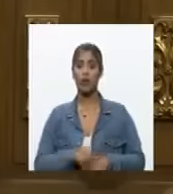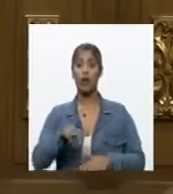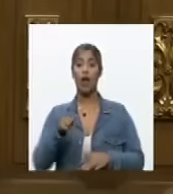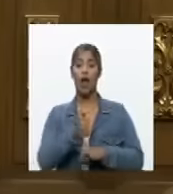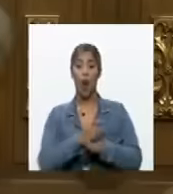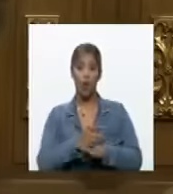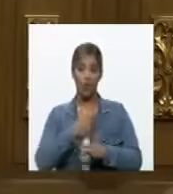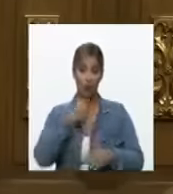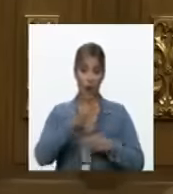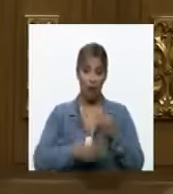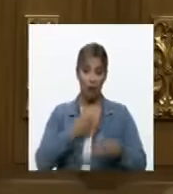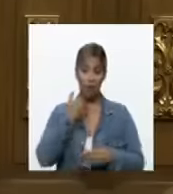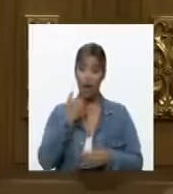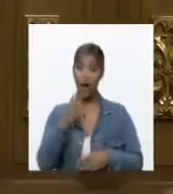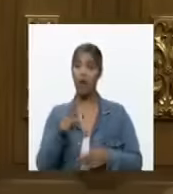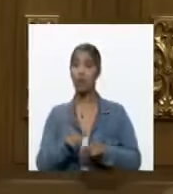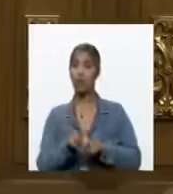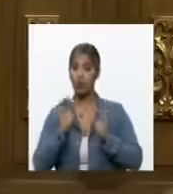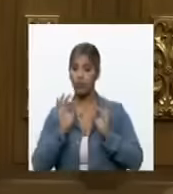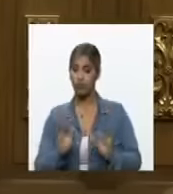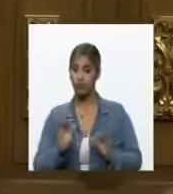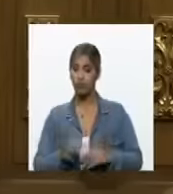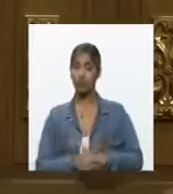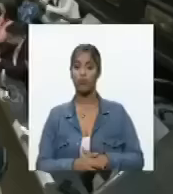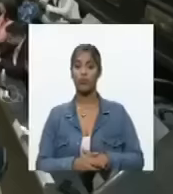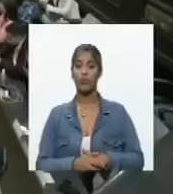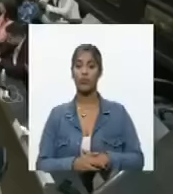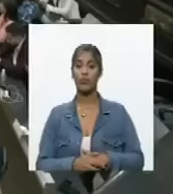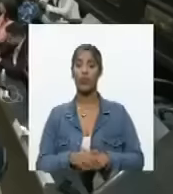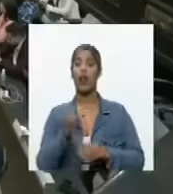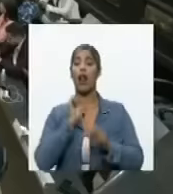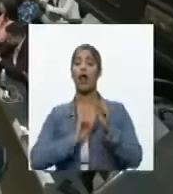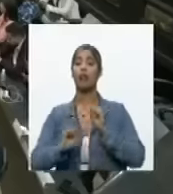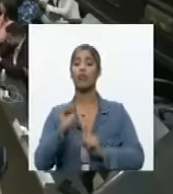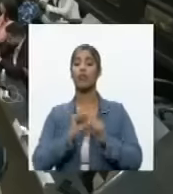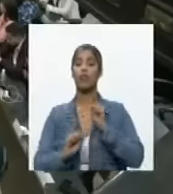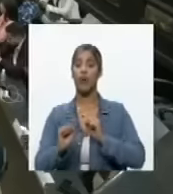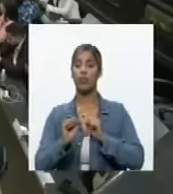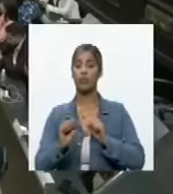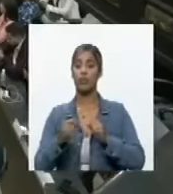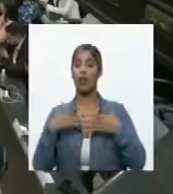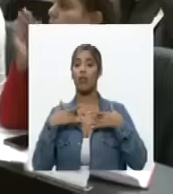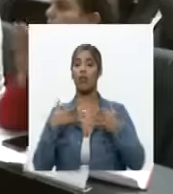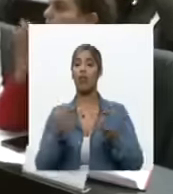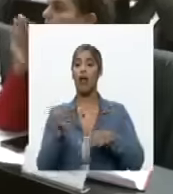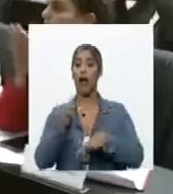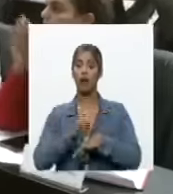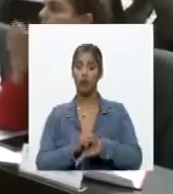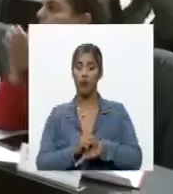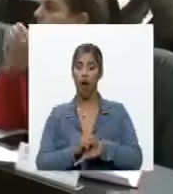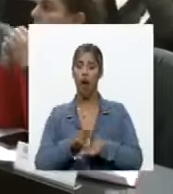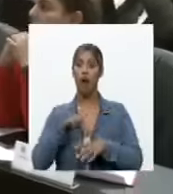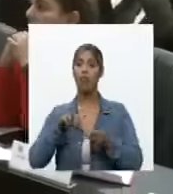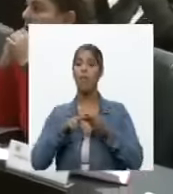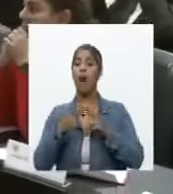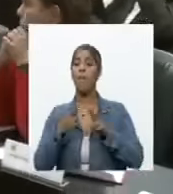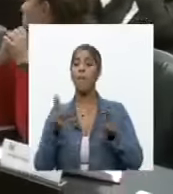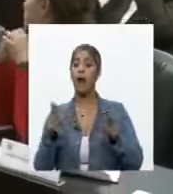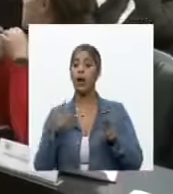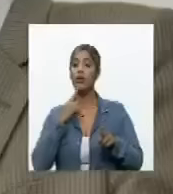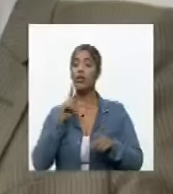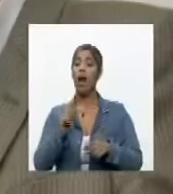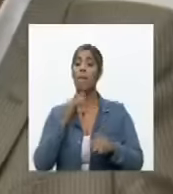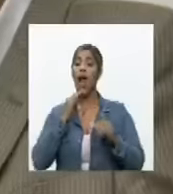Estado ha actuado en legítima defensa de los intereses nacionales, de la paz y